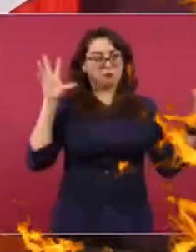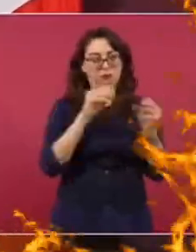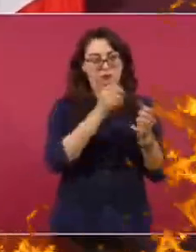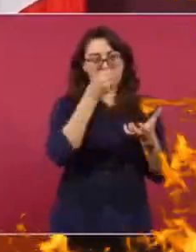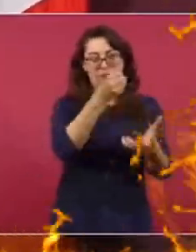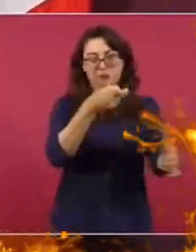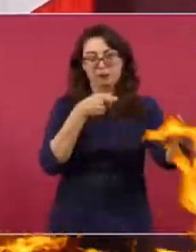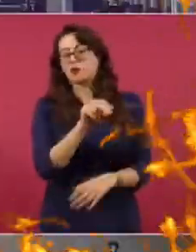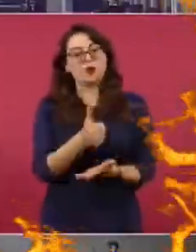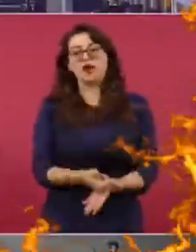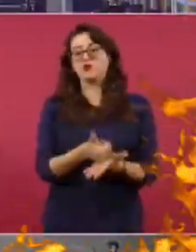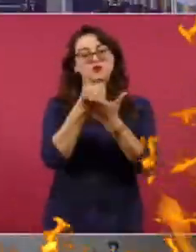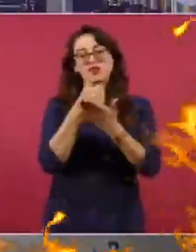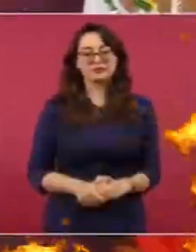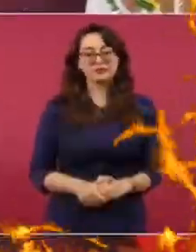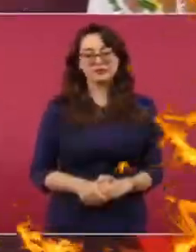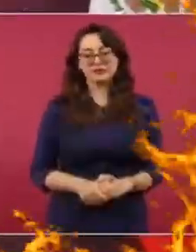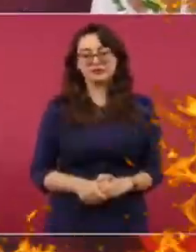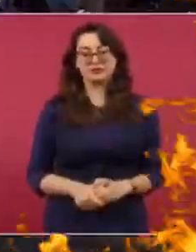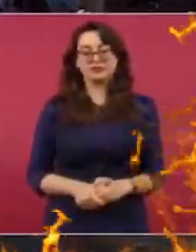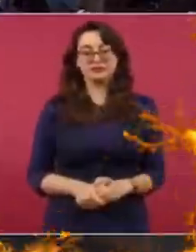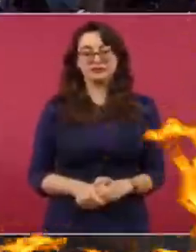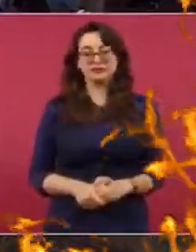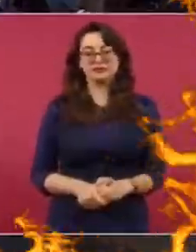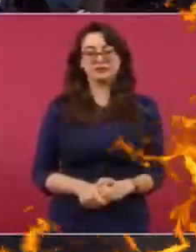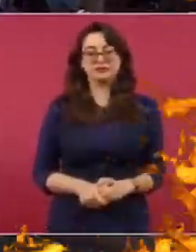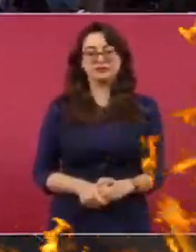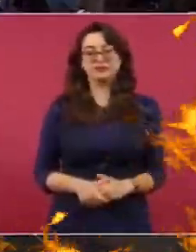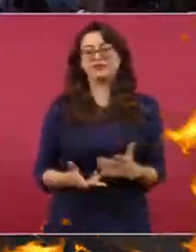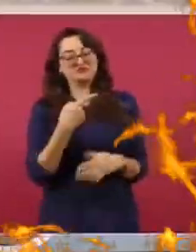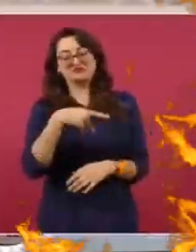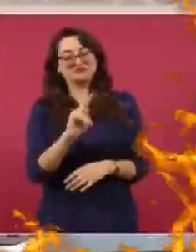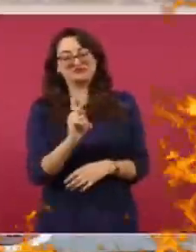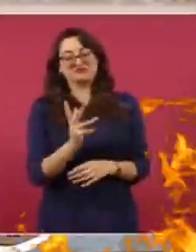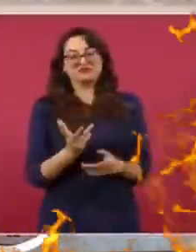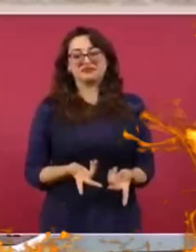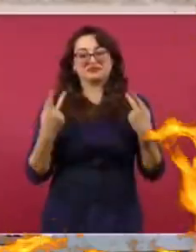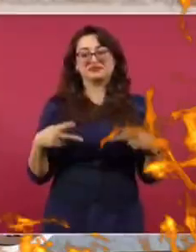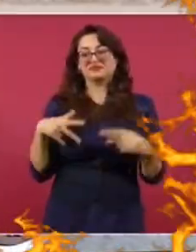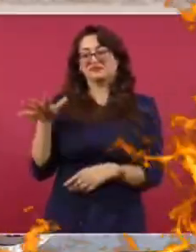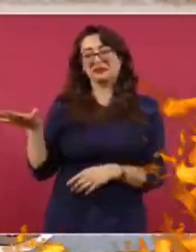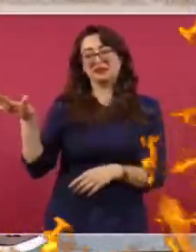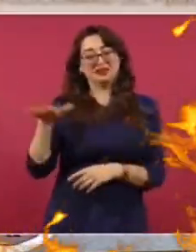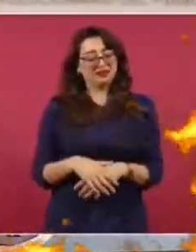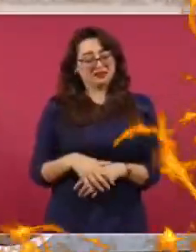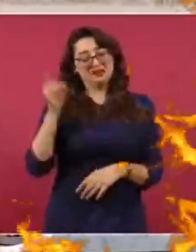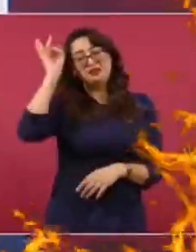dirigente González no les ayuda es una oposición muy ramplona